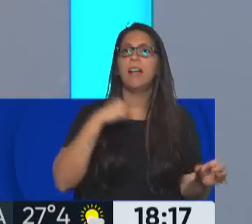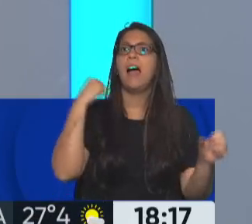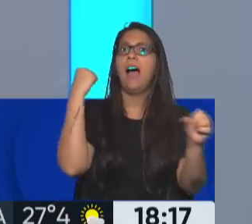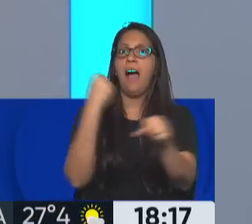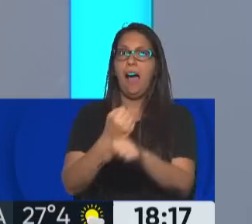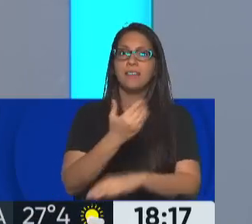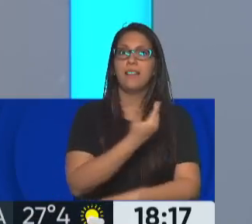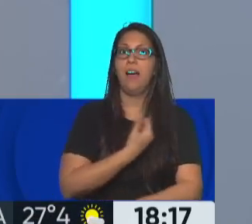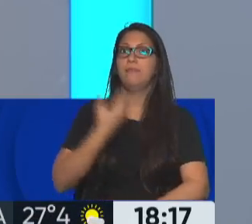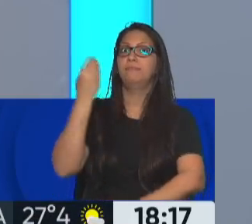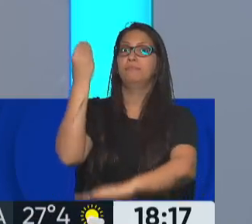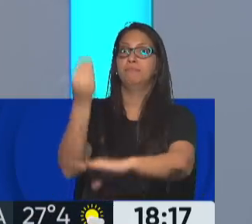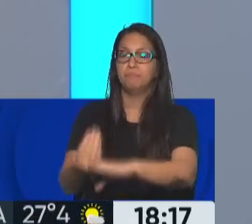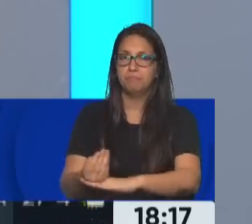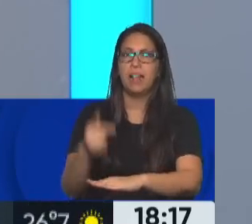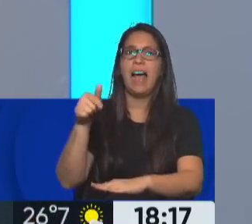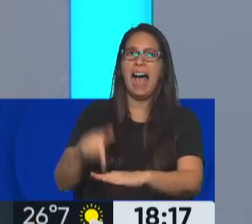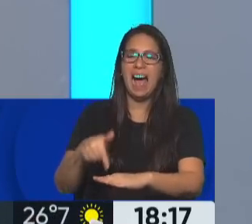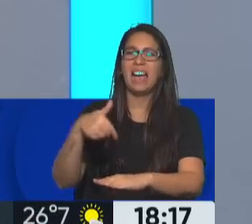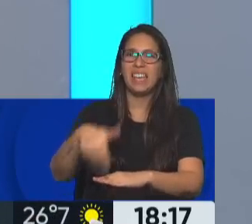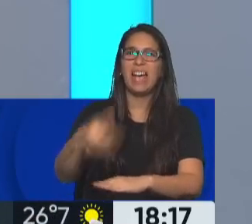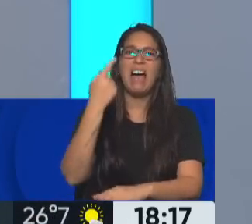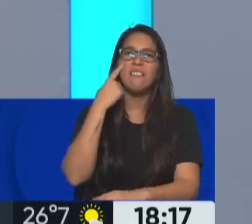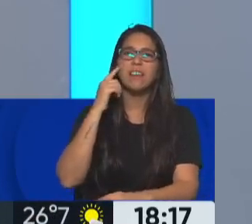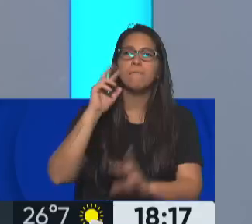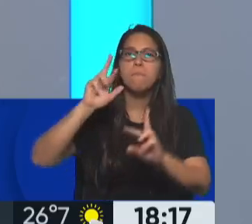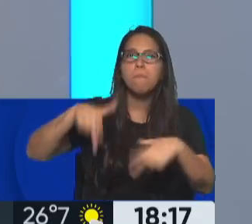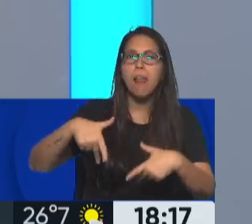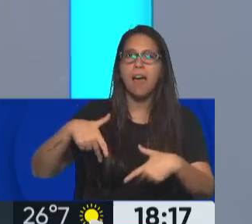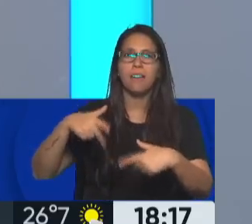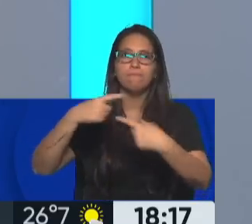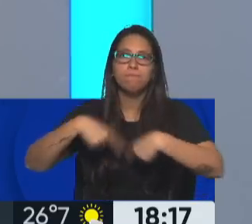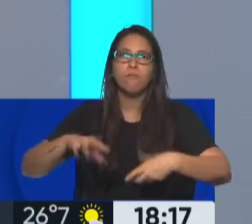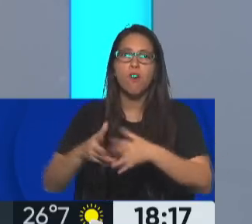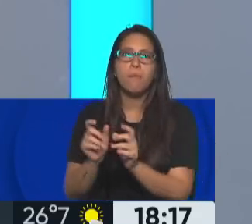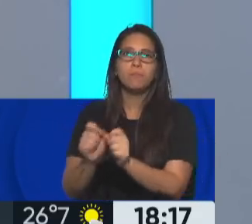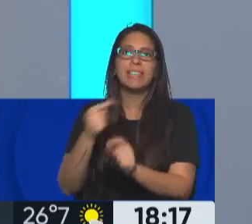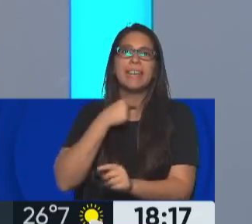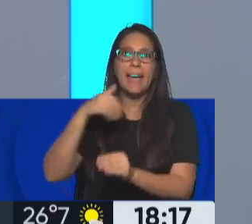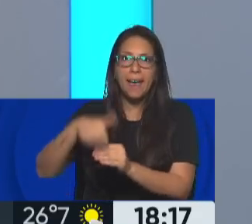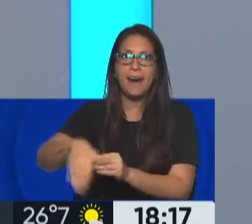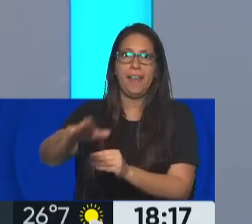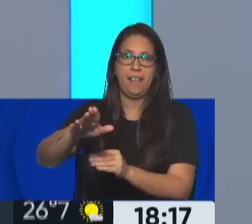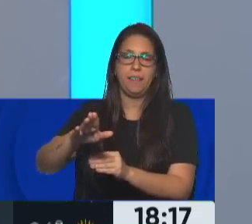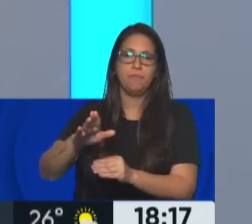mucho más clara de la orientación, hay algunas informaciones que me parecen interesantes cuando pensamos un